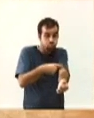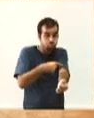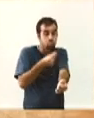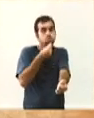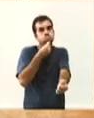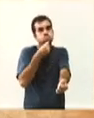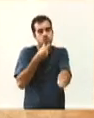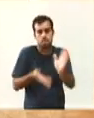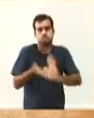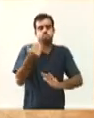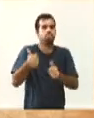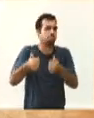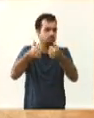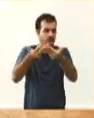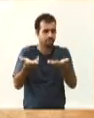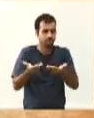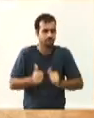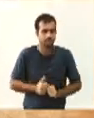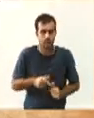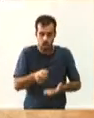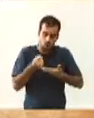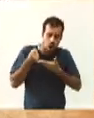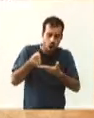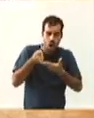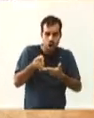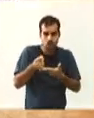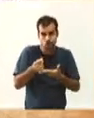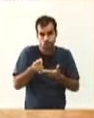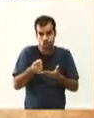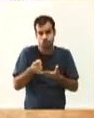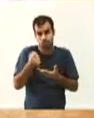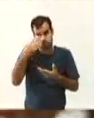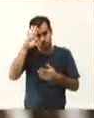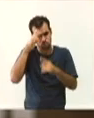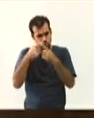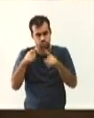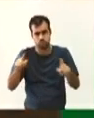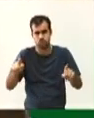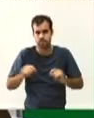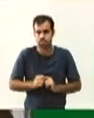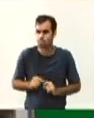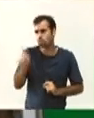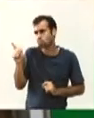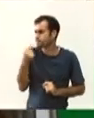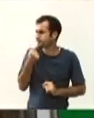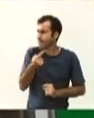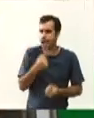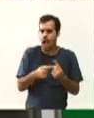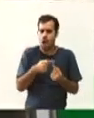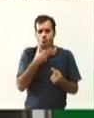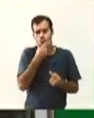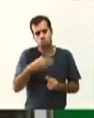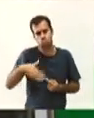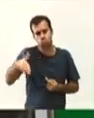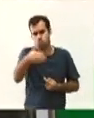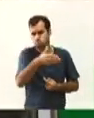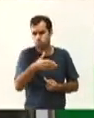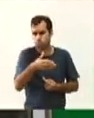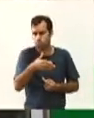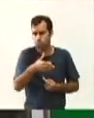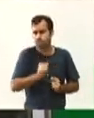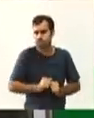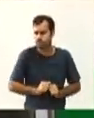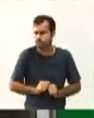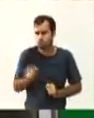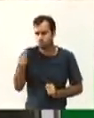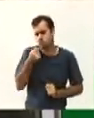tan preciado es una forma también de ayudar a la ciudad y al país en estos momentos. Ahora, un mensaje para los jóvenes que todavía no se han